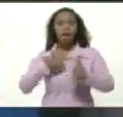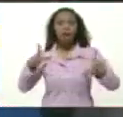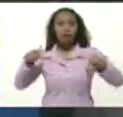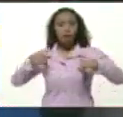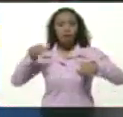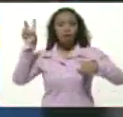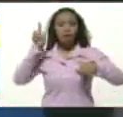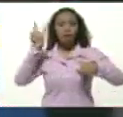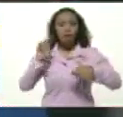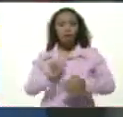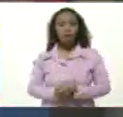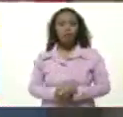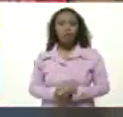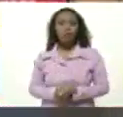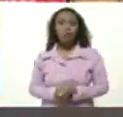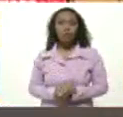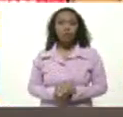Venezuela.